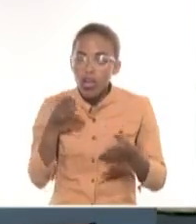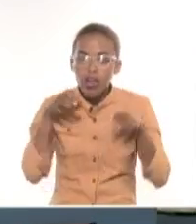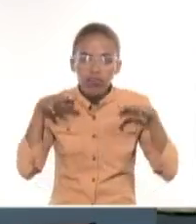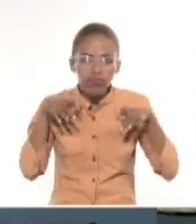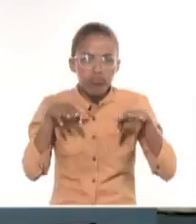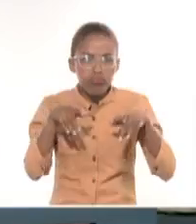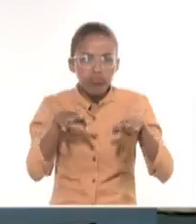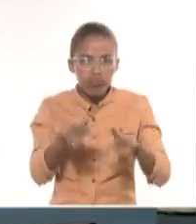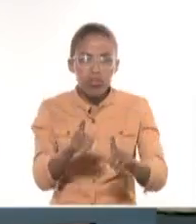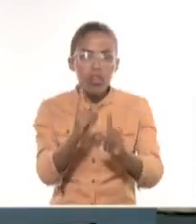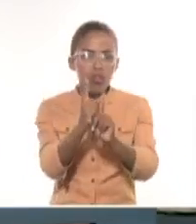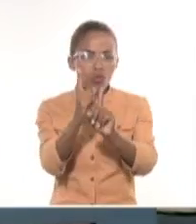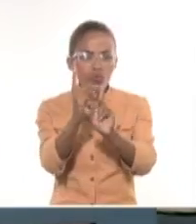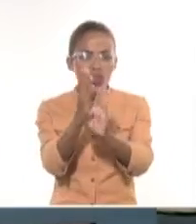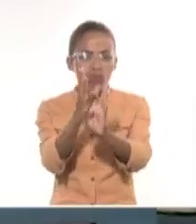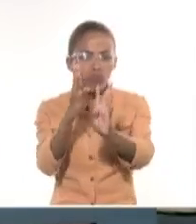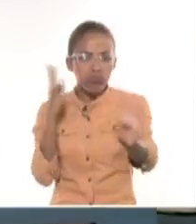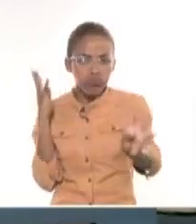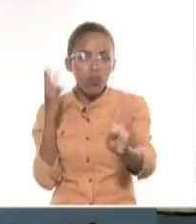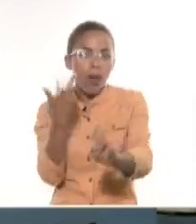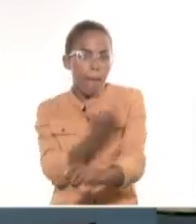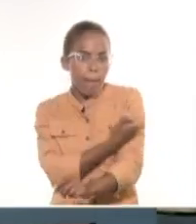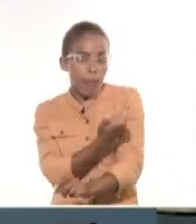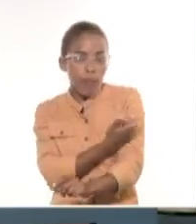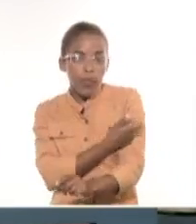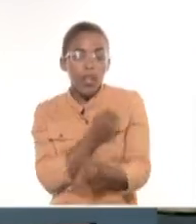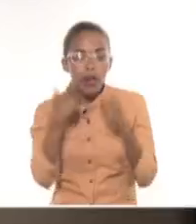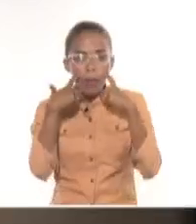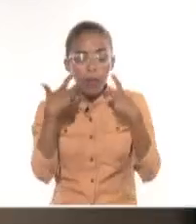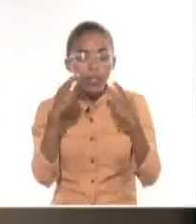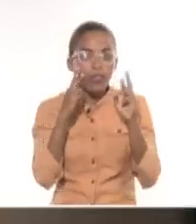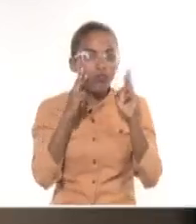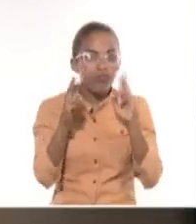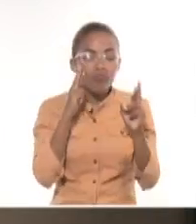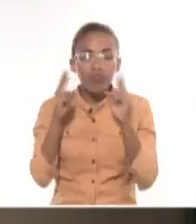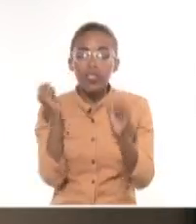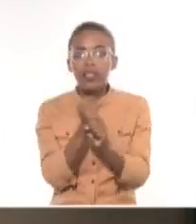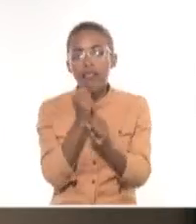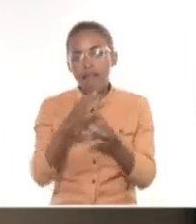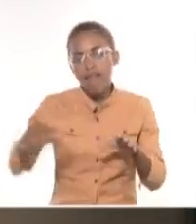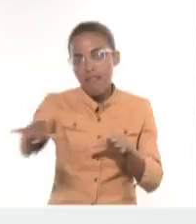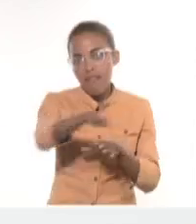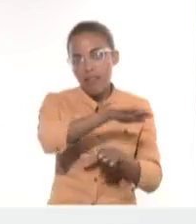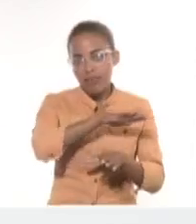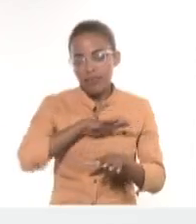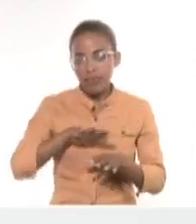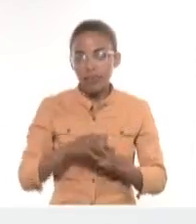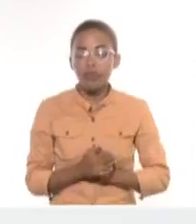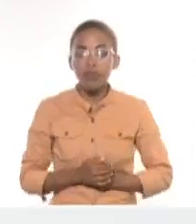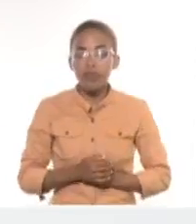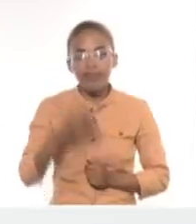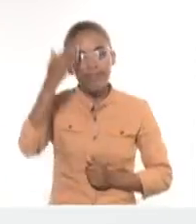y realmente hay que reconocer el trabajo de todos los compañeros. Gracias, doctor. Gracias a ustedes. usted y a tantos que hicieron tanto por nosotros.